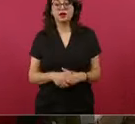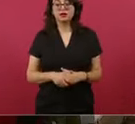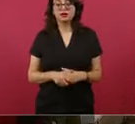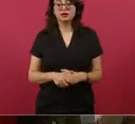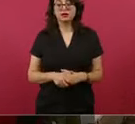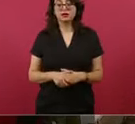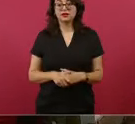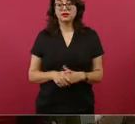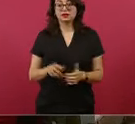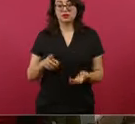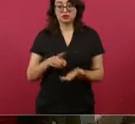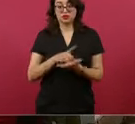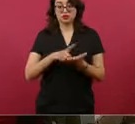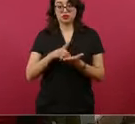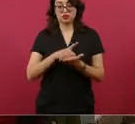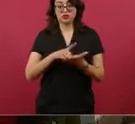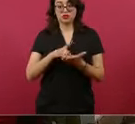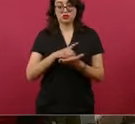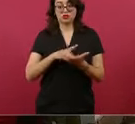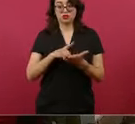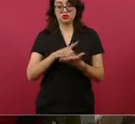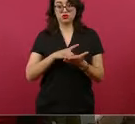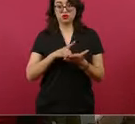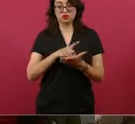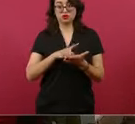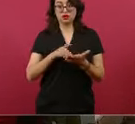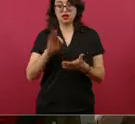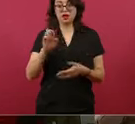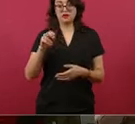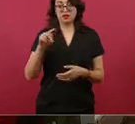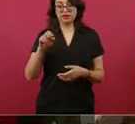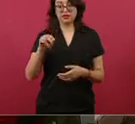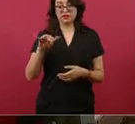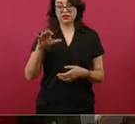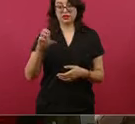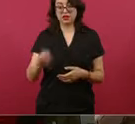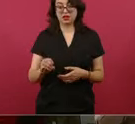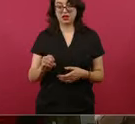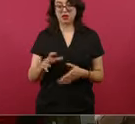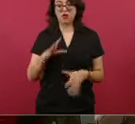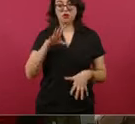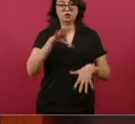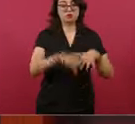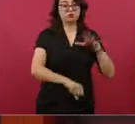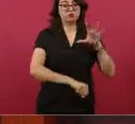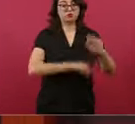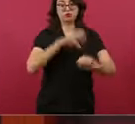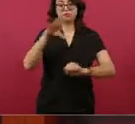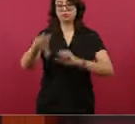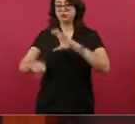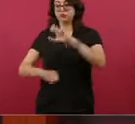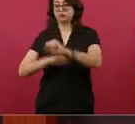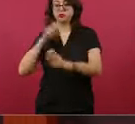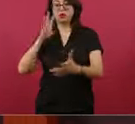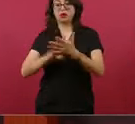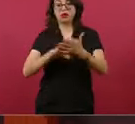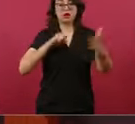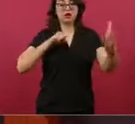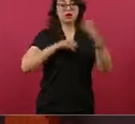86% de los presos por fentanilo en Estados Unidos son ciudadanos estadounidenses.